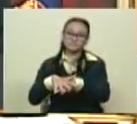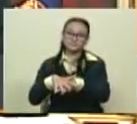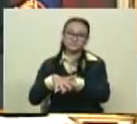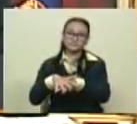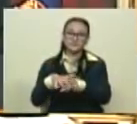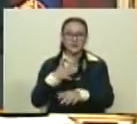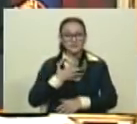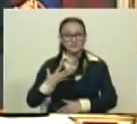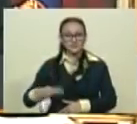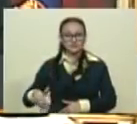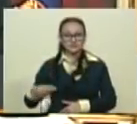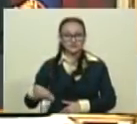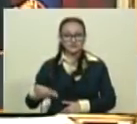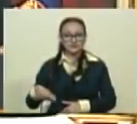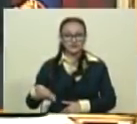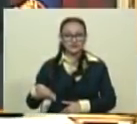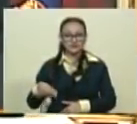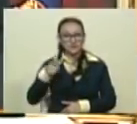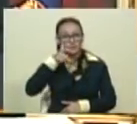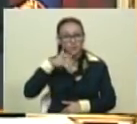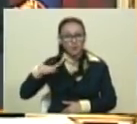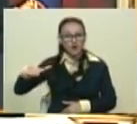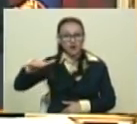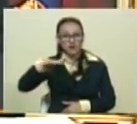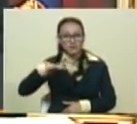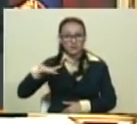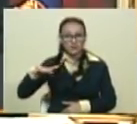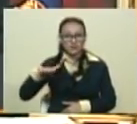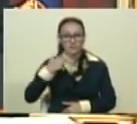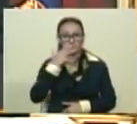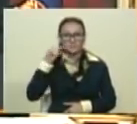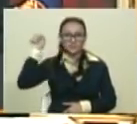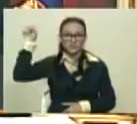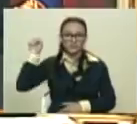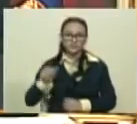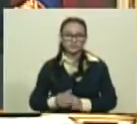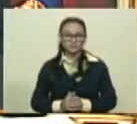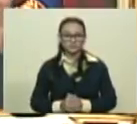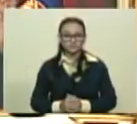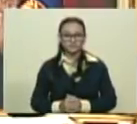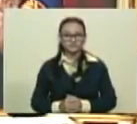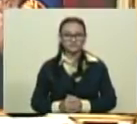del presidente pueblo Nicolás Maduro.